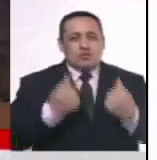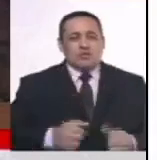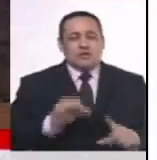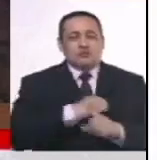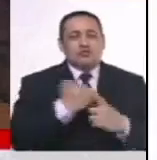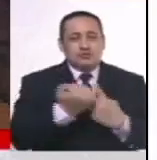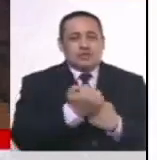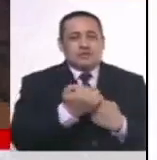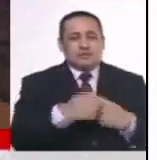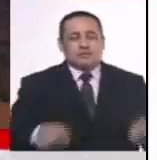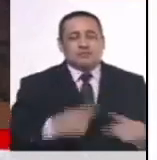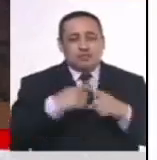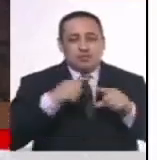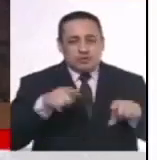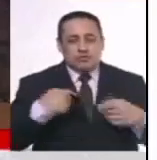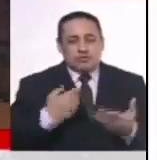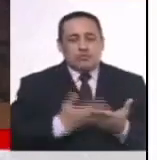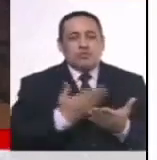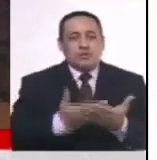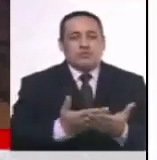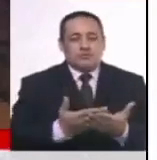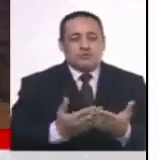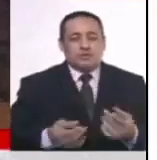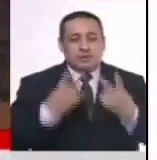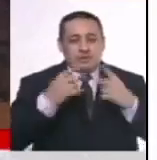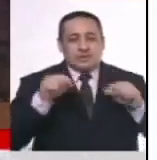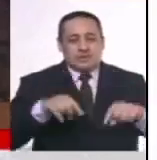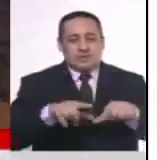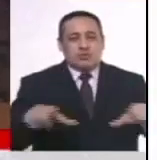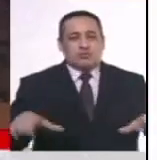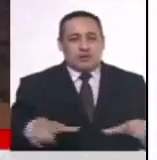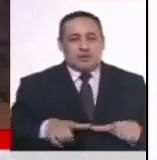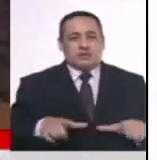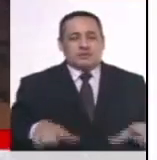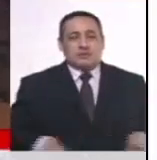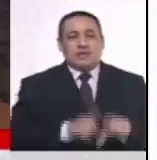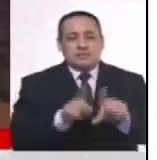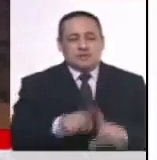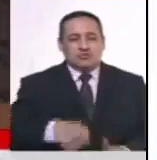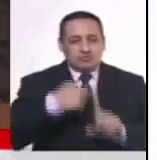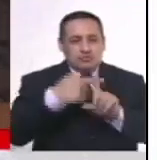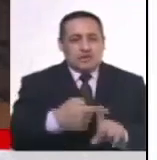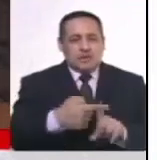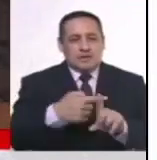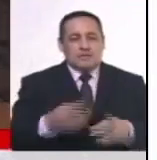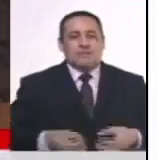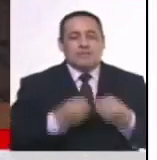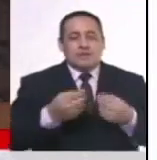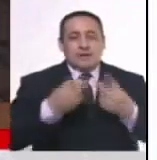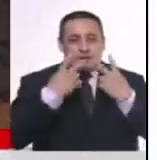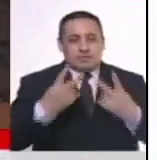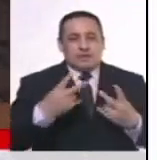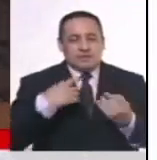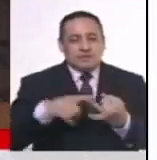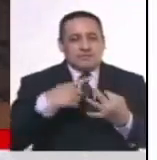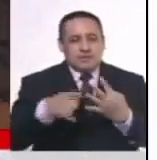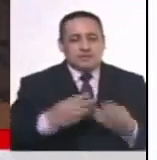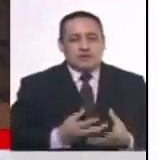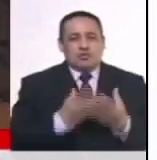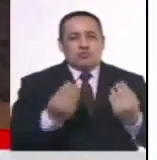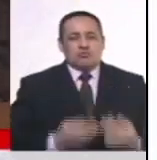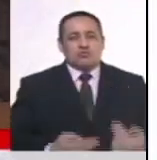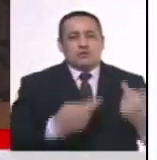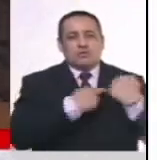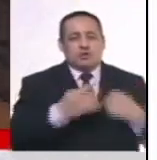social. Por eso proponemos desde este espacio sumarnos para enfrentarla con